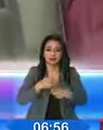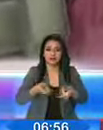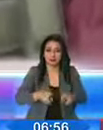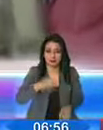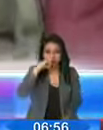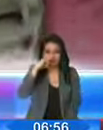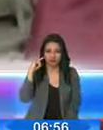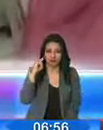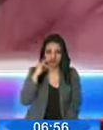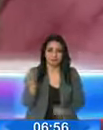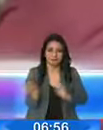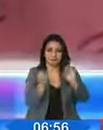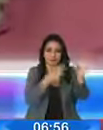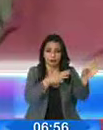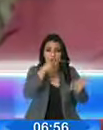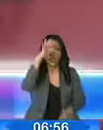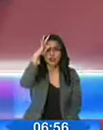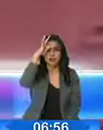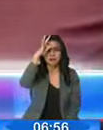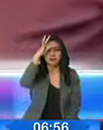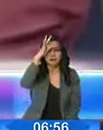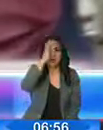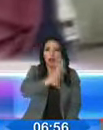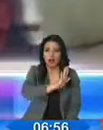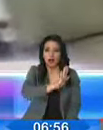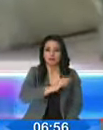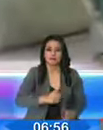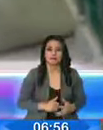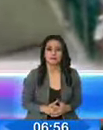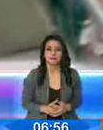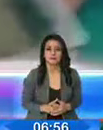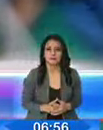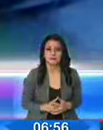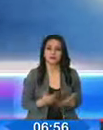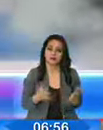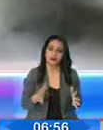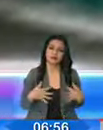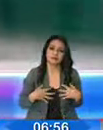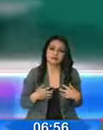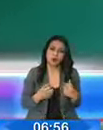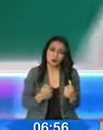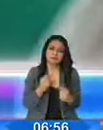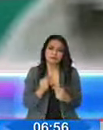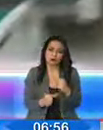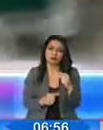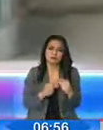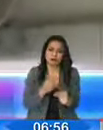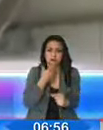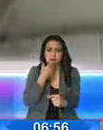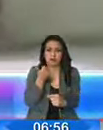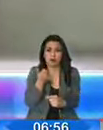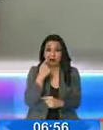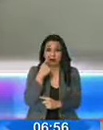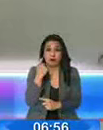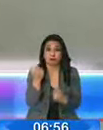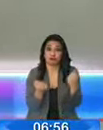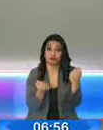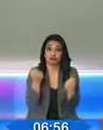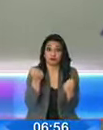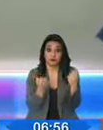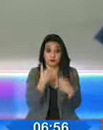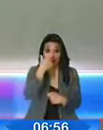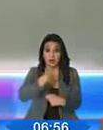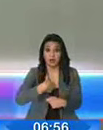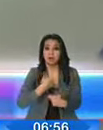fueron trasladados hasta el Hospital Sagrado Corazón de Jesús, donde se recuperan de sus heridas. El conductor del vehículo no estuvo en el lugar